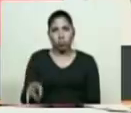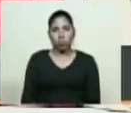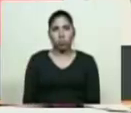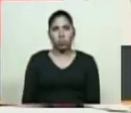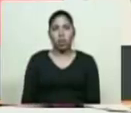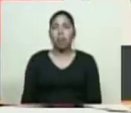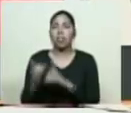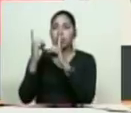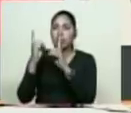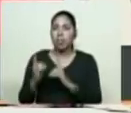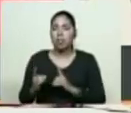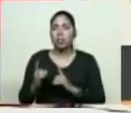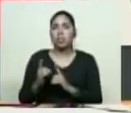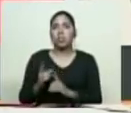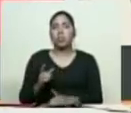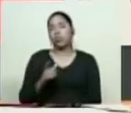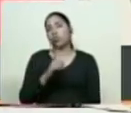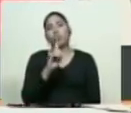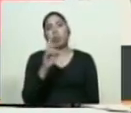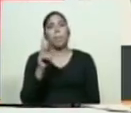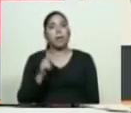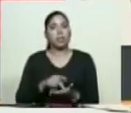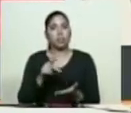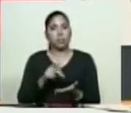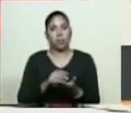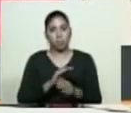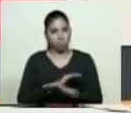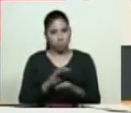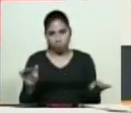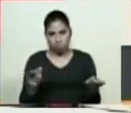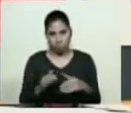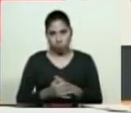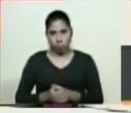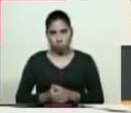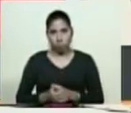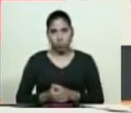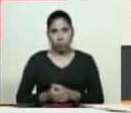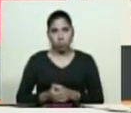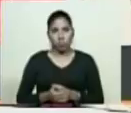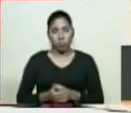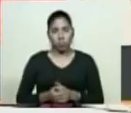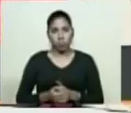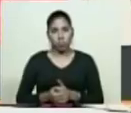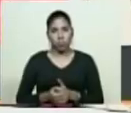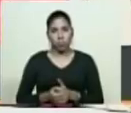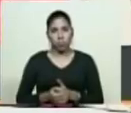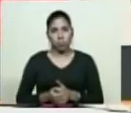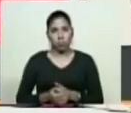decidieron no participar en las elecciones parlamentarias.